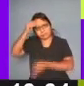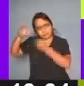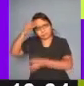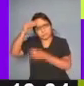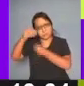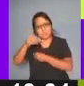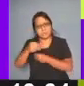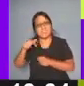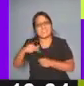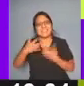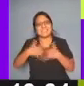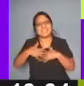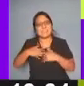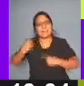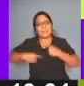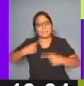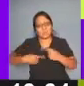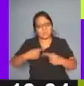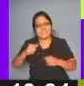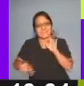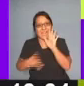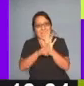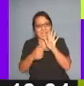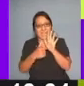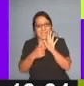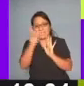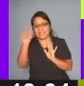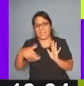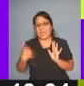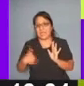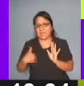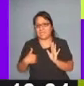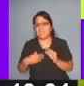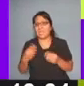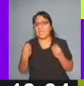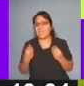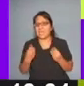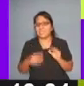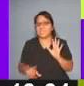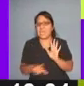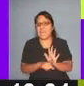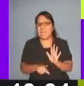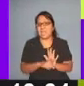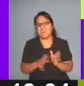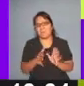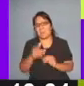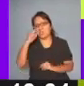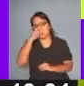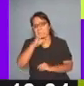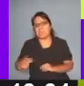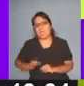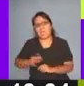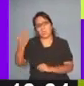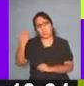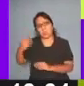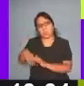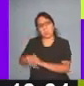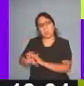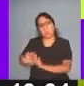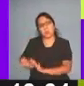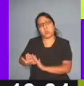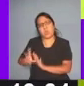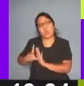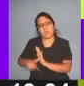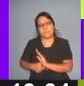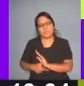sistema procesal, esta ley ya en el país, esta ley demorada de hace 6-7 años. Y